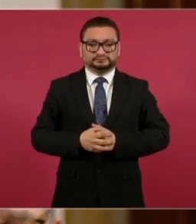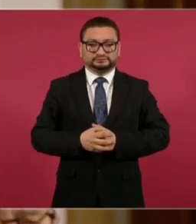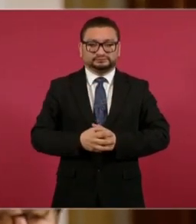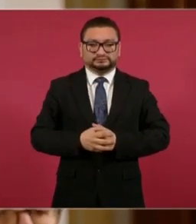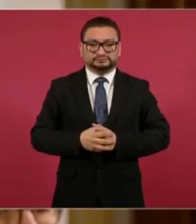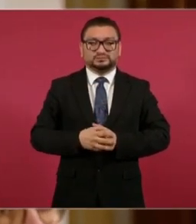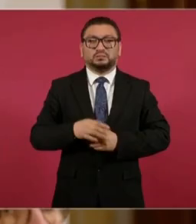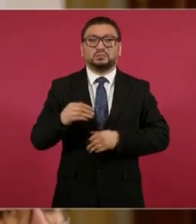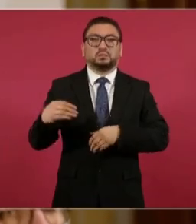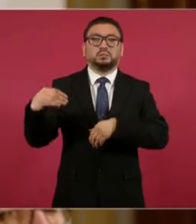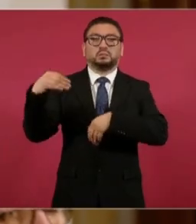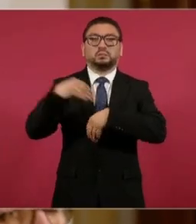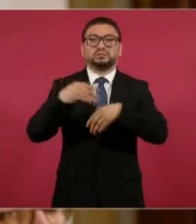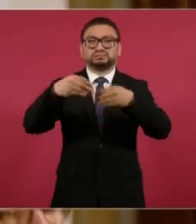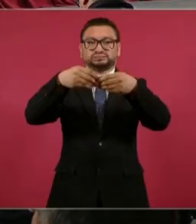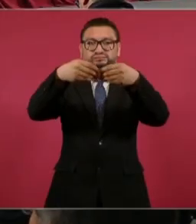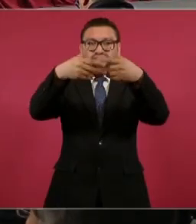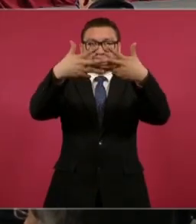araña el